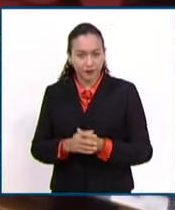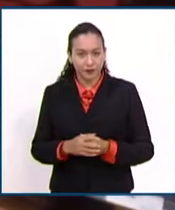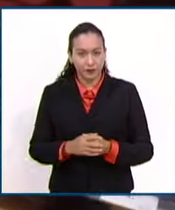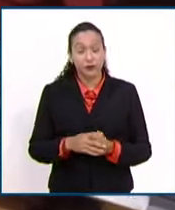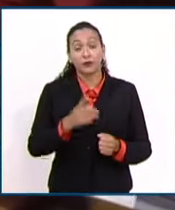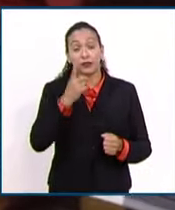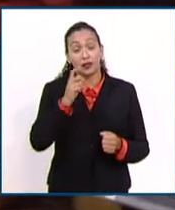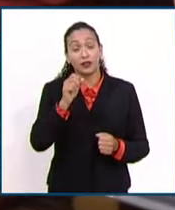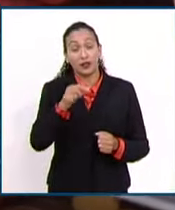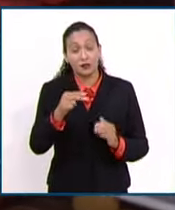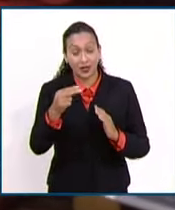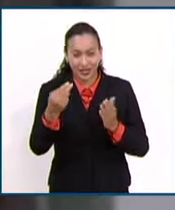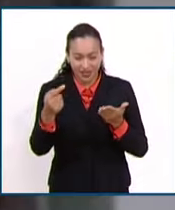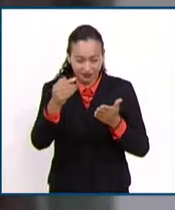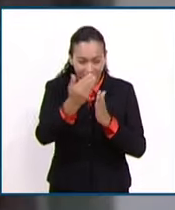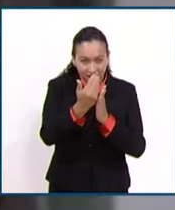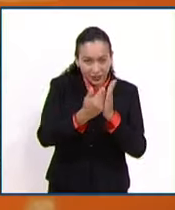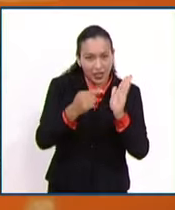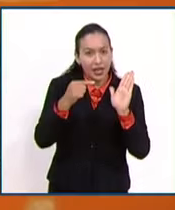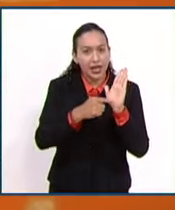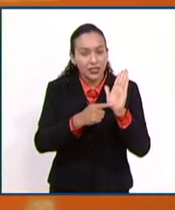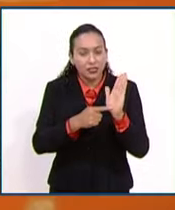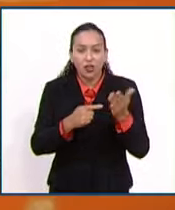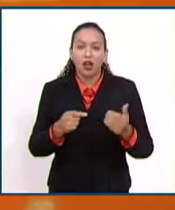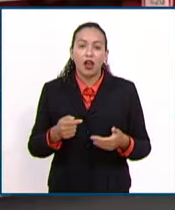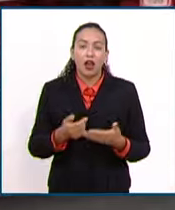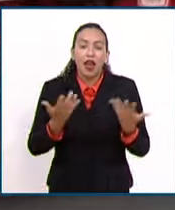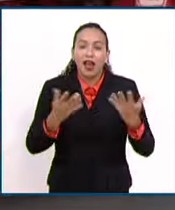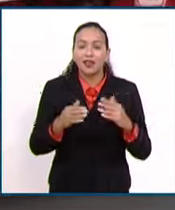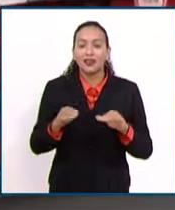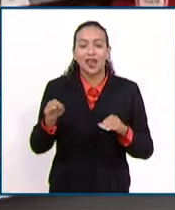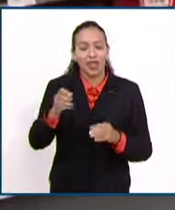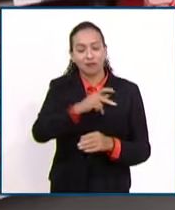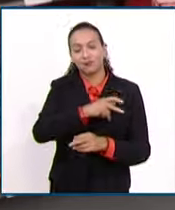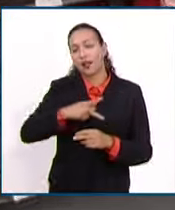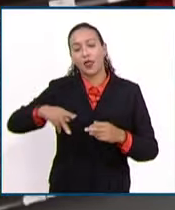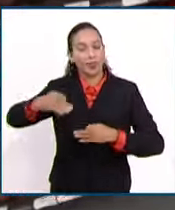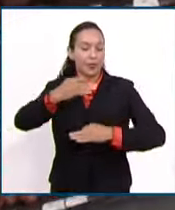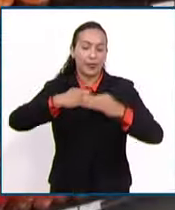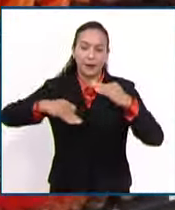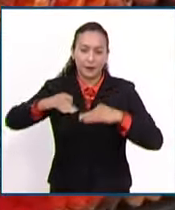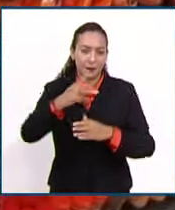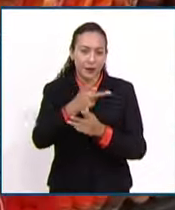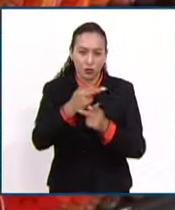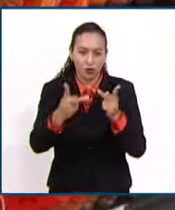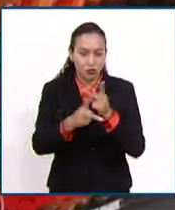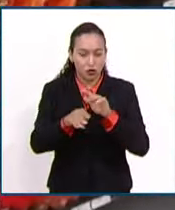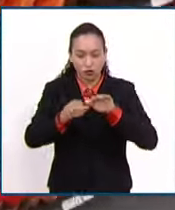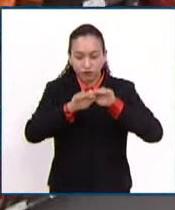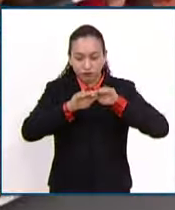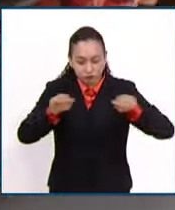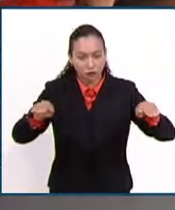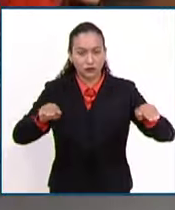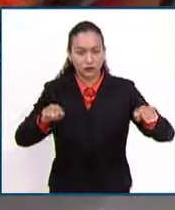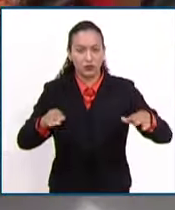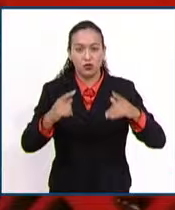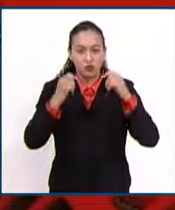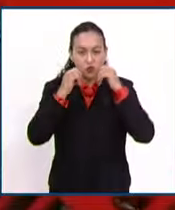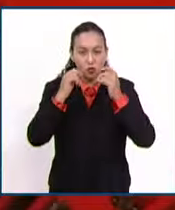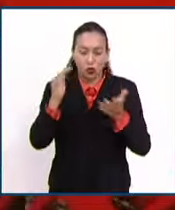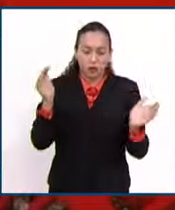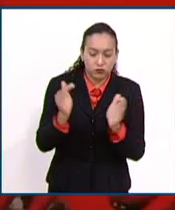que la normativa impugnada trata de forma desigual a los productos envasados en punto de venta o vendidos a granel respecto de los